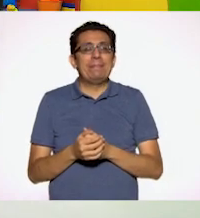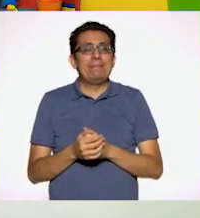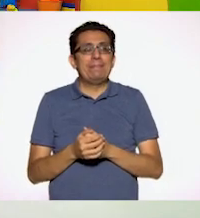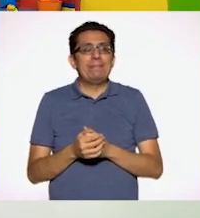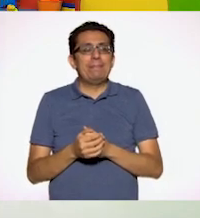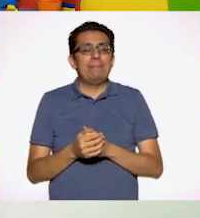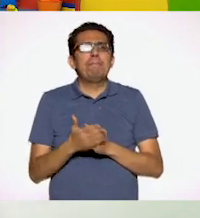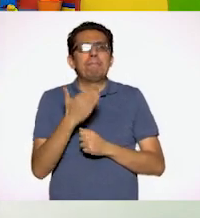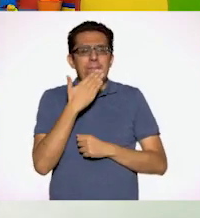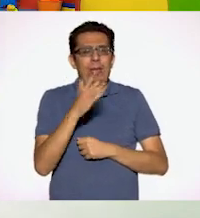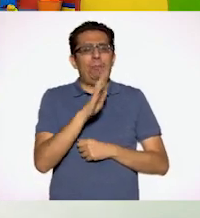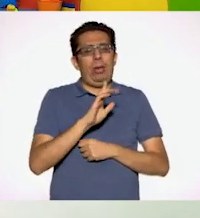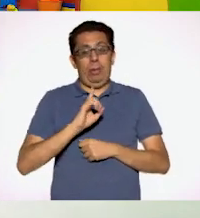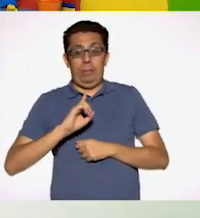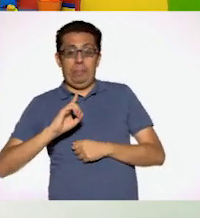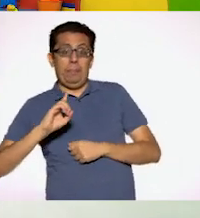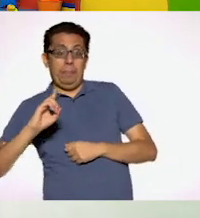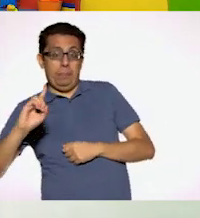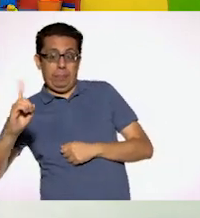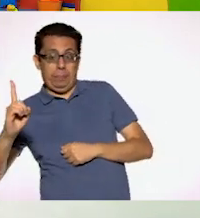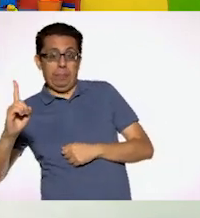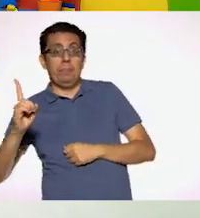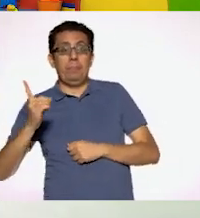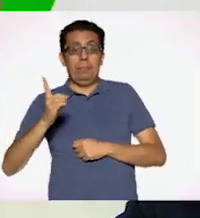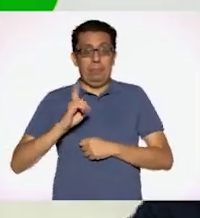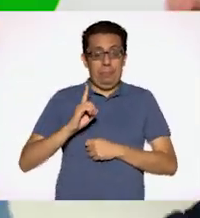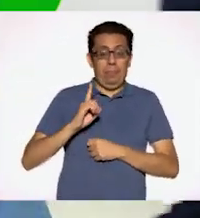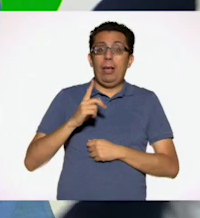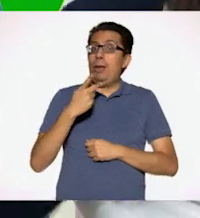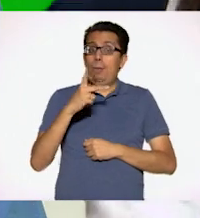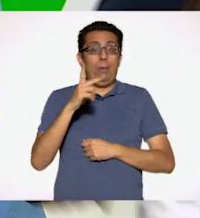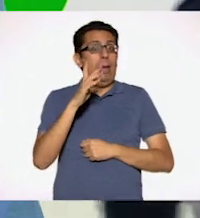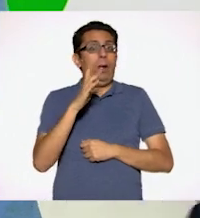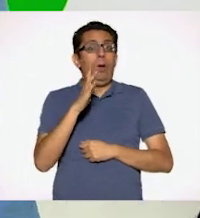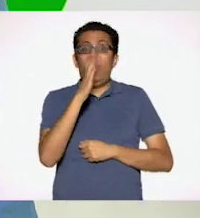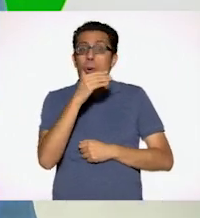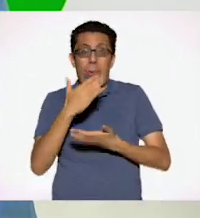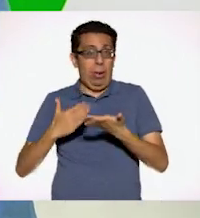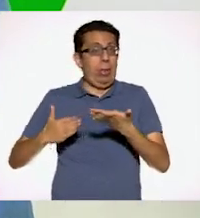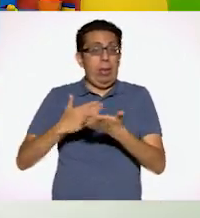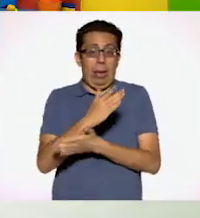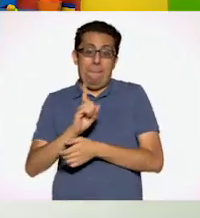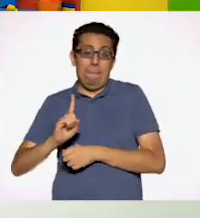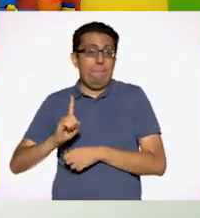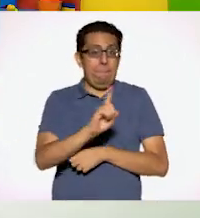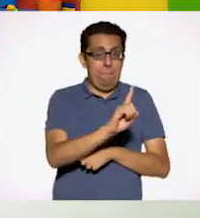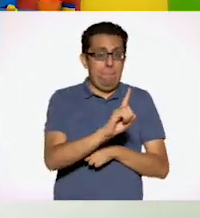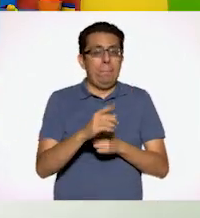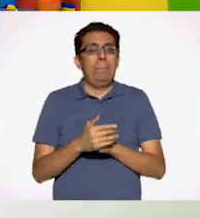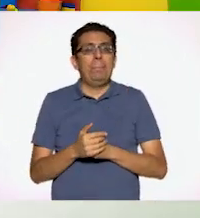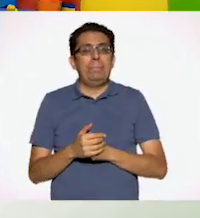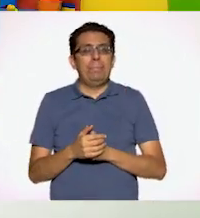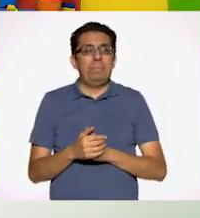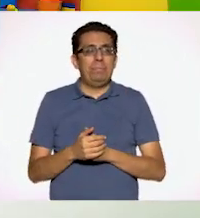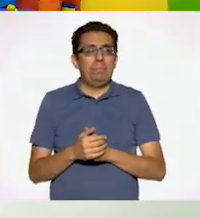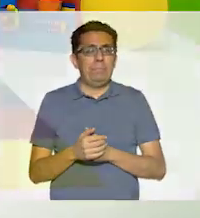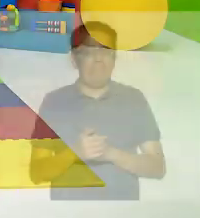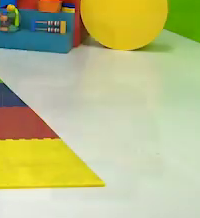puedes desplazar también. Solo recuerda, no debemos de pasar la línea. Voy para allá. Ah, allá. De este lado.